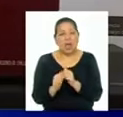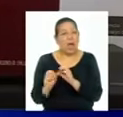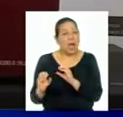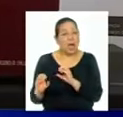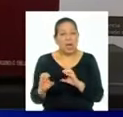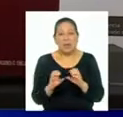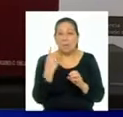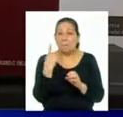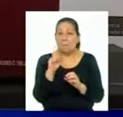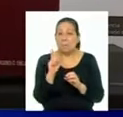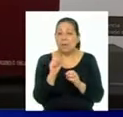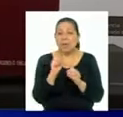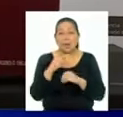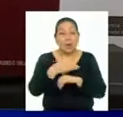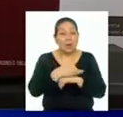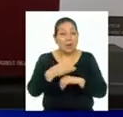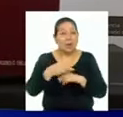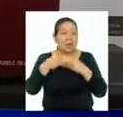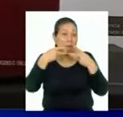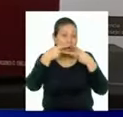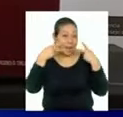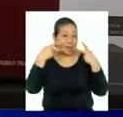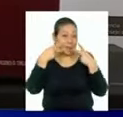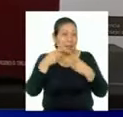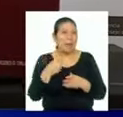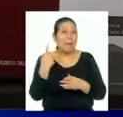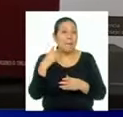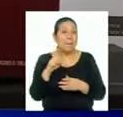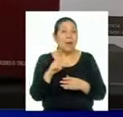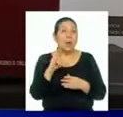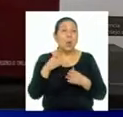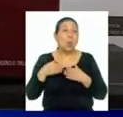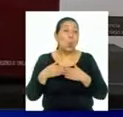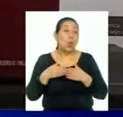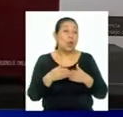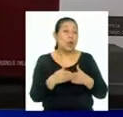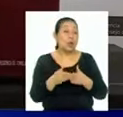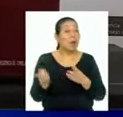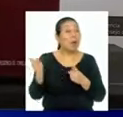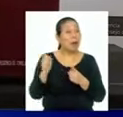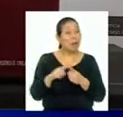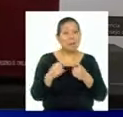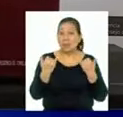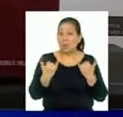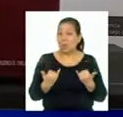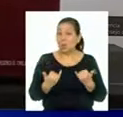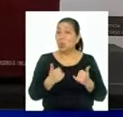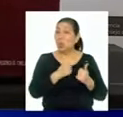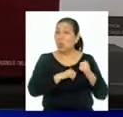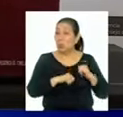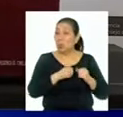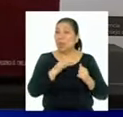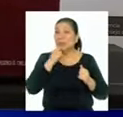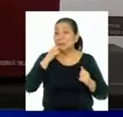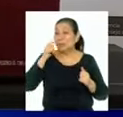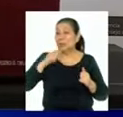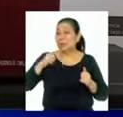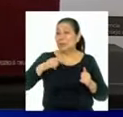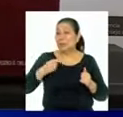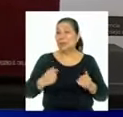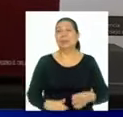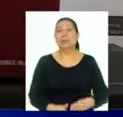realizado para las regiones de la selva y en especial para Ucayali, que hasta el momento viene sufriendo de muchas